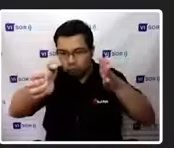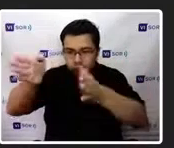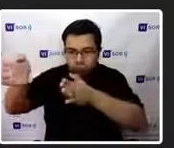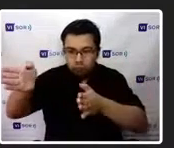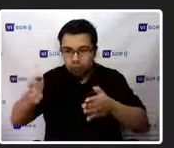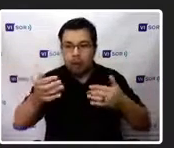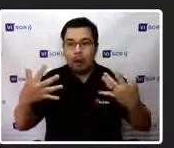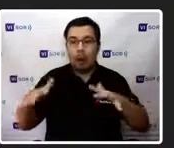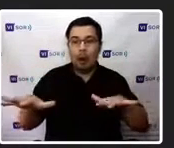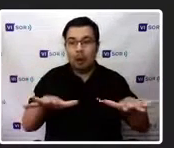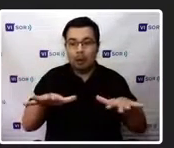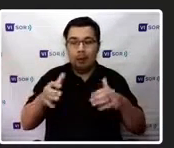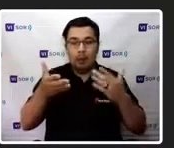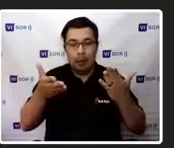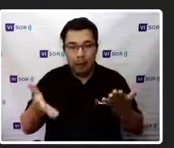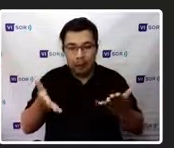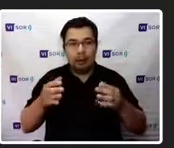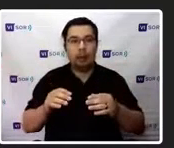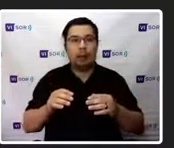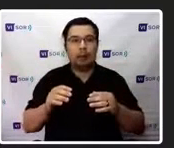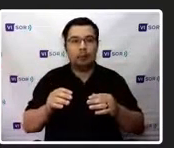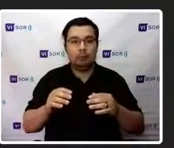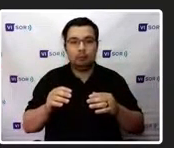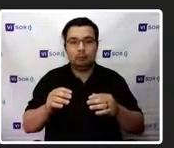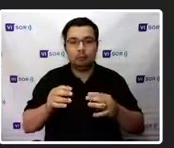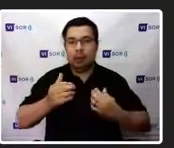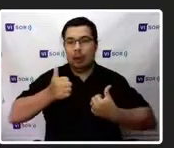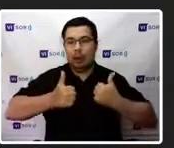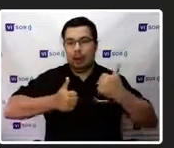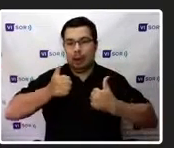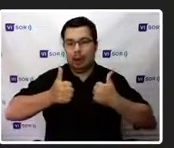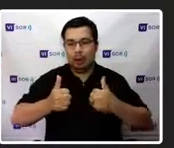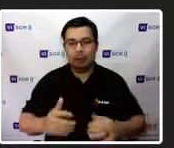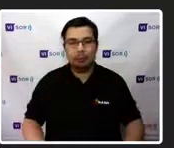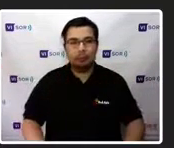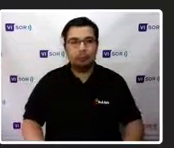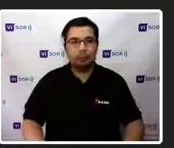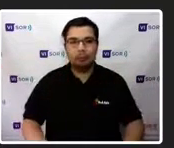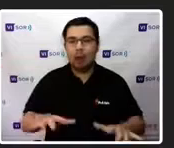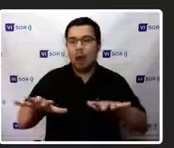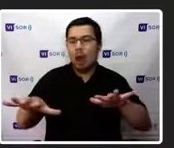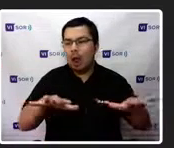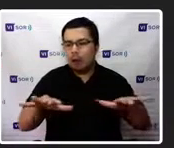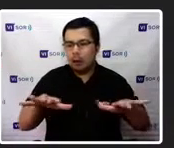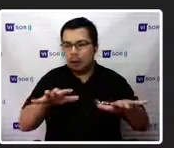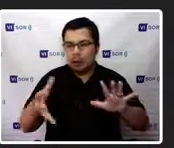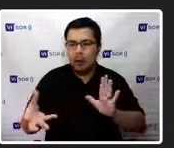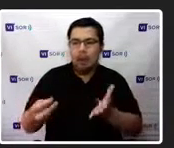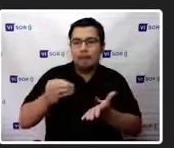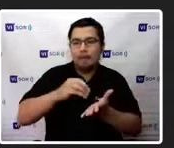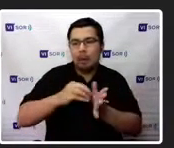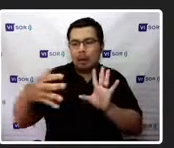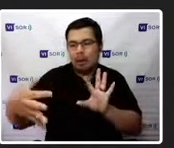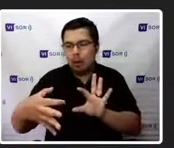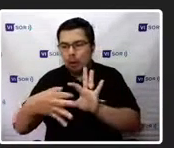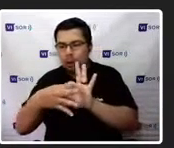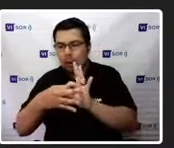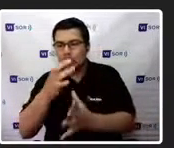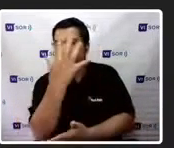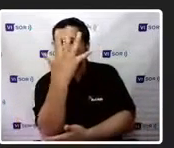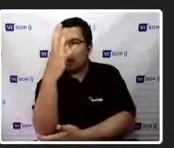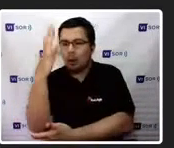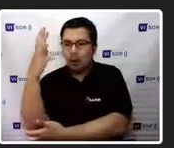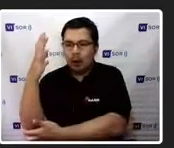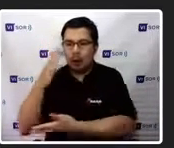carrera, actividades, ¿no es cierto?, más en contacto con la naturaleza, con las comunidades, etcétera, etcétera. Eso